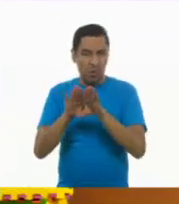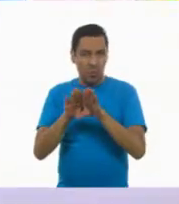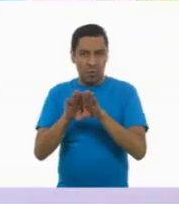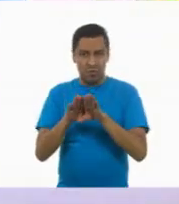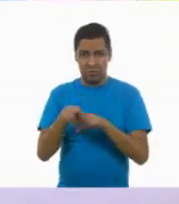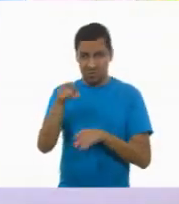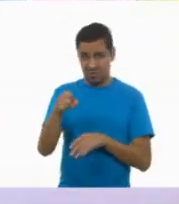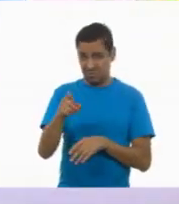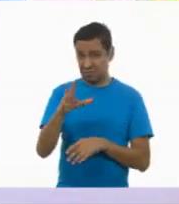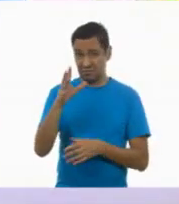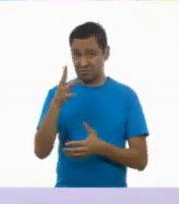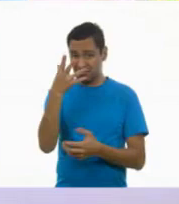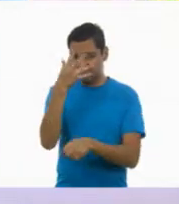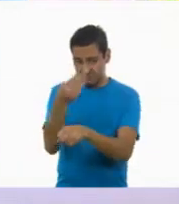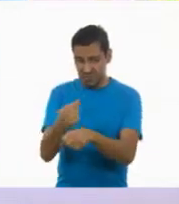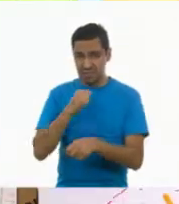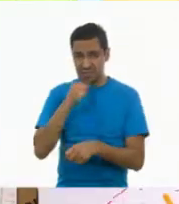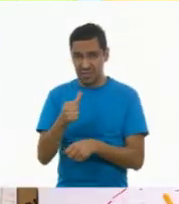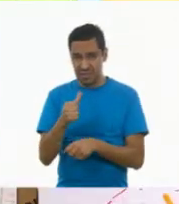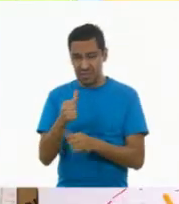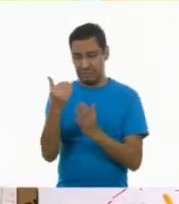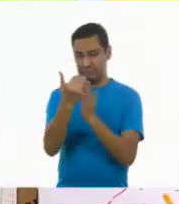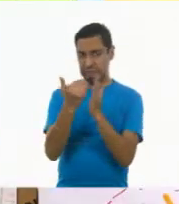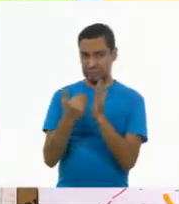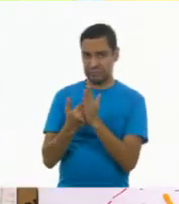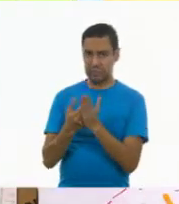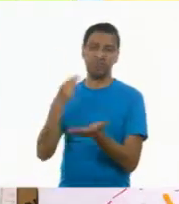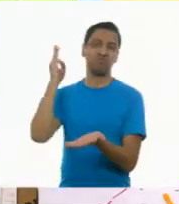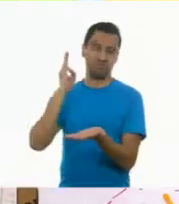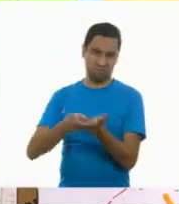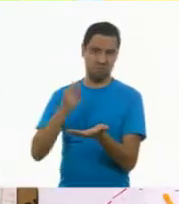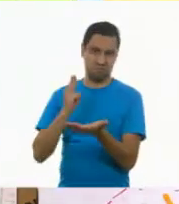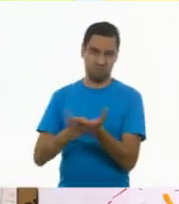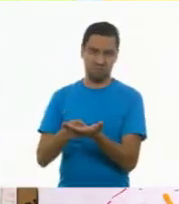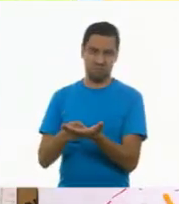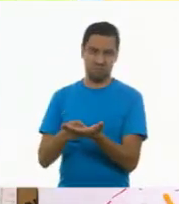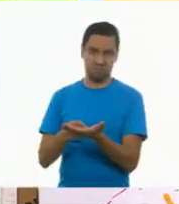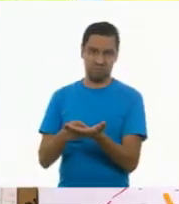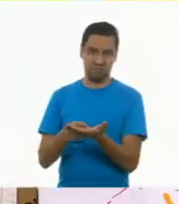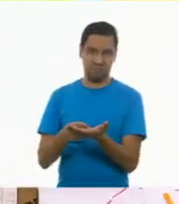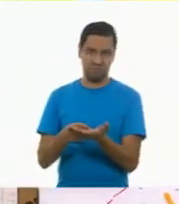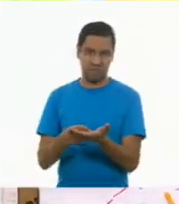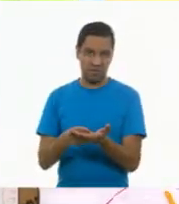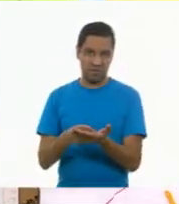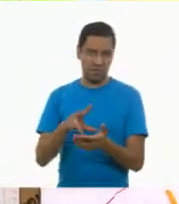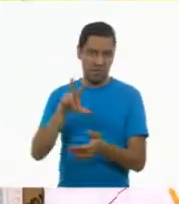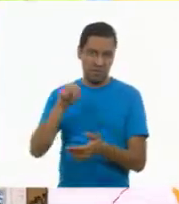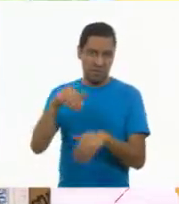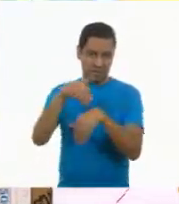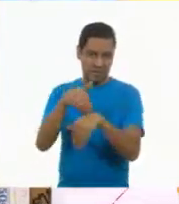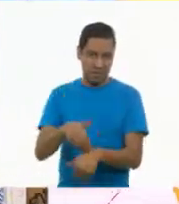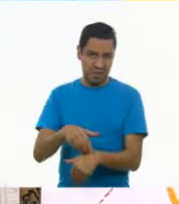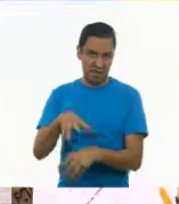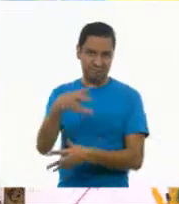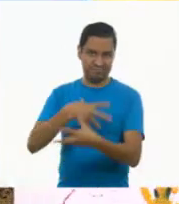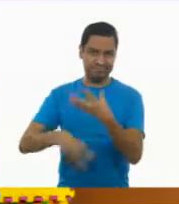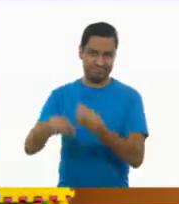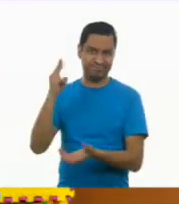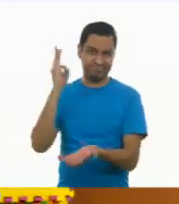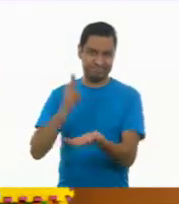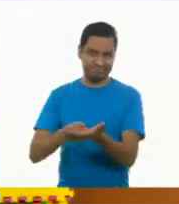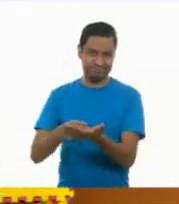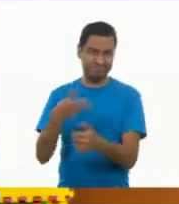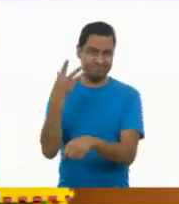aceptar esta medida, que se les multara económicamente y así reparar el daño y limpiar el río. Excelentes